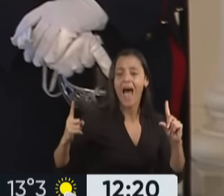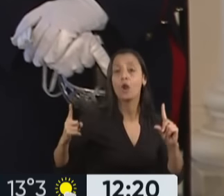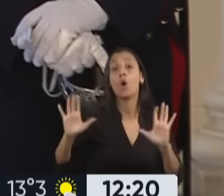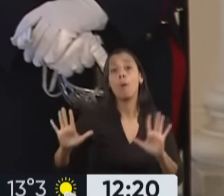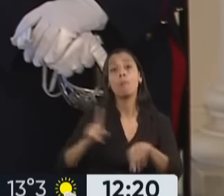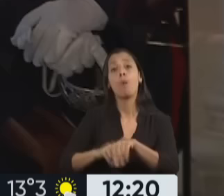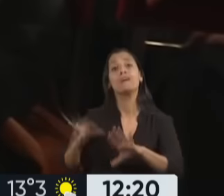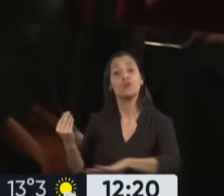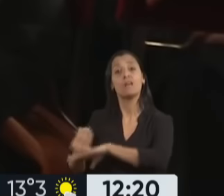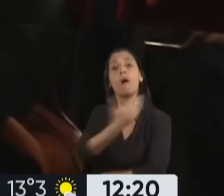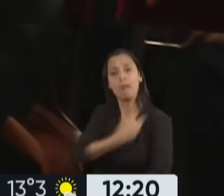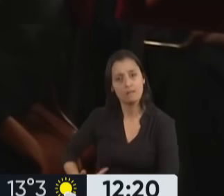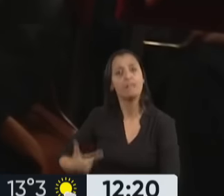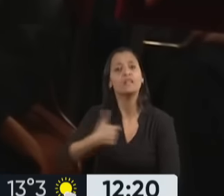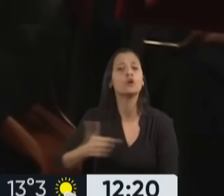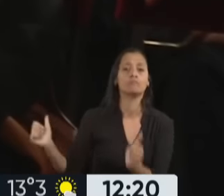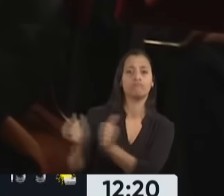exitosa trayectoria.